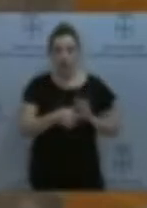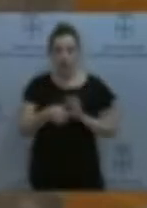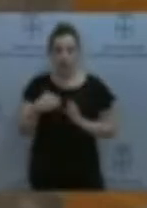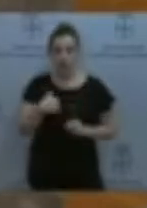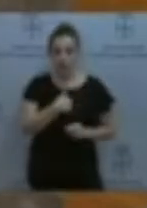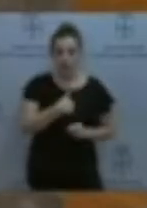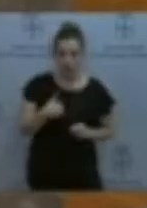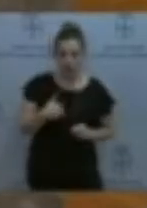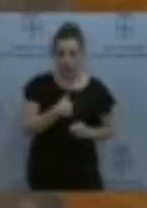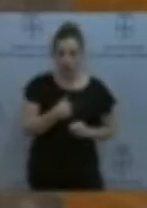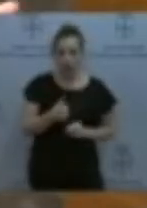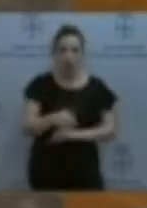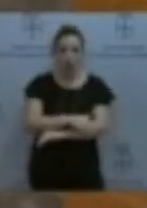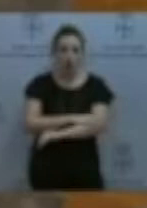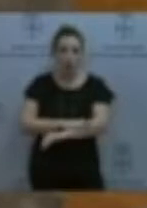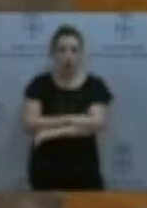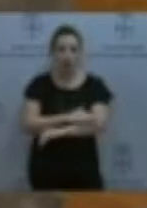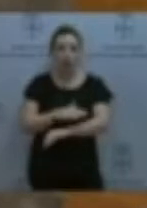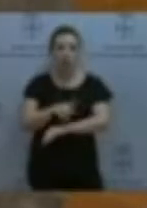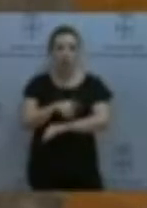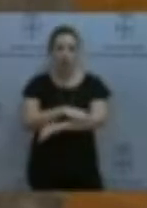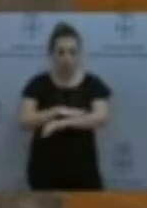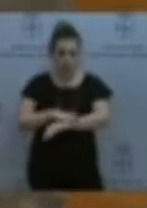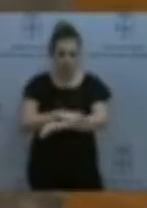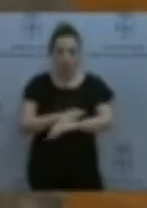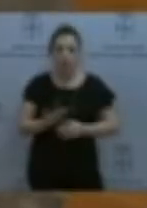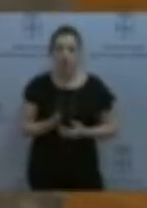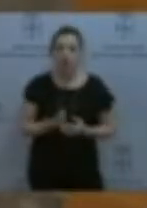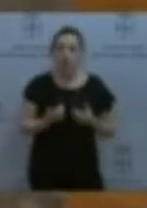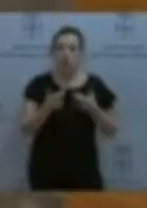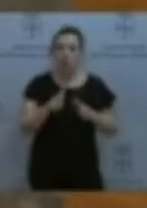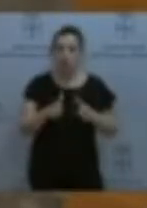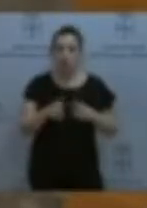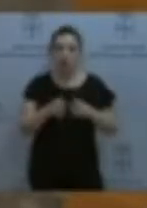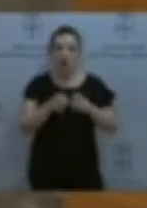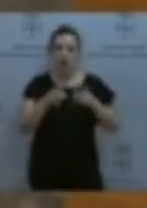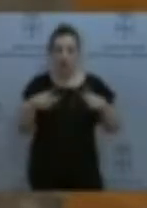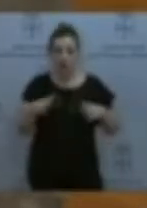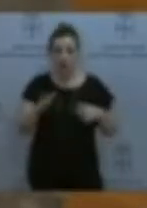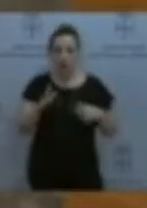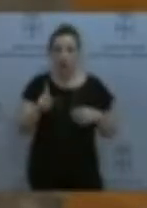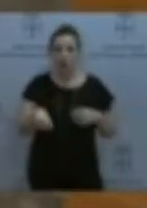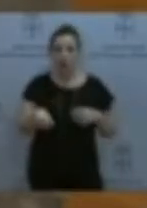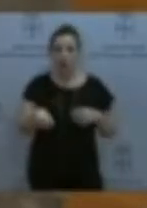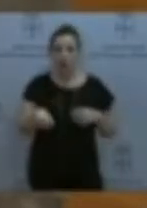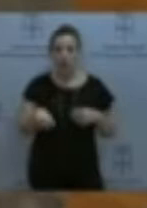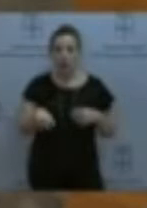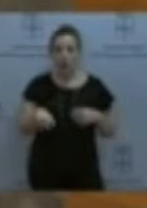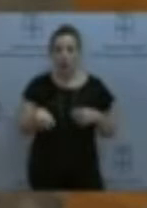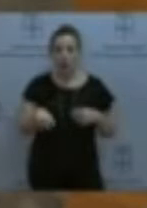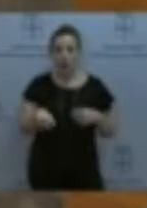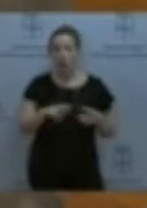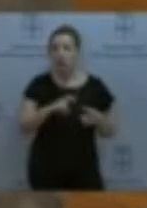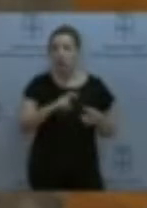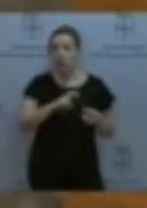administraciones, en un sector liberalizado pero manifiestamente oligopolístico, ¿no? Y en el que defendemos